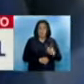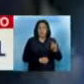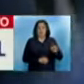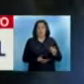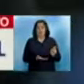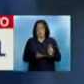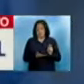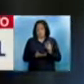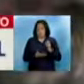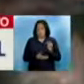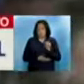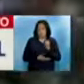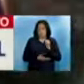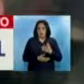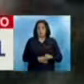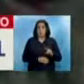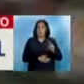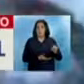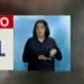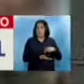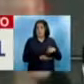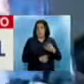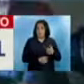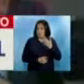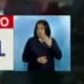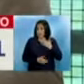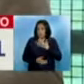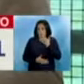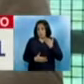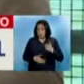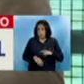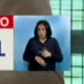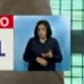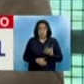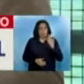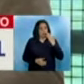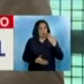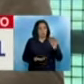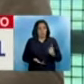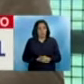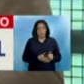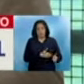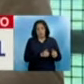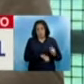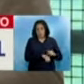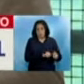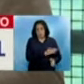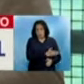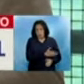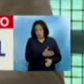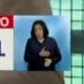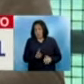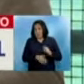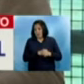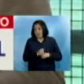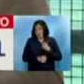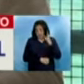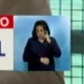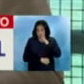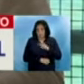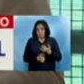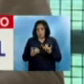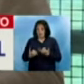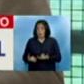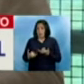Bailando contó que su madre se encuentra en la mejor etapa de su vida. Mi madre ha pasado por una etapa, unos años muy difíciles, pero